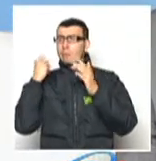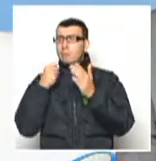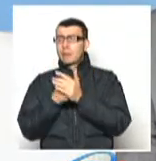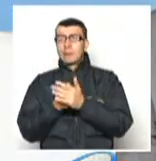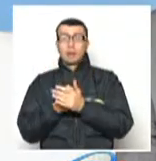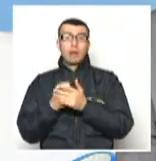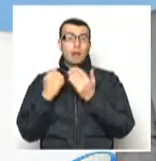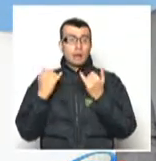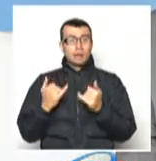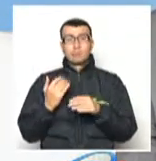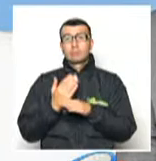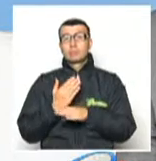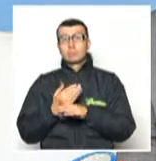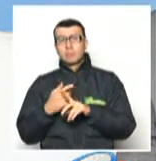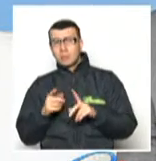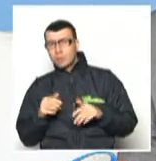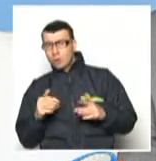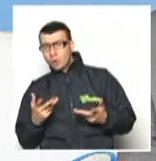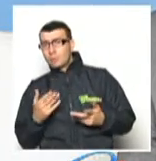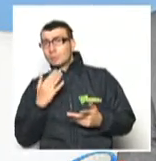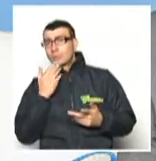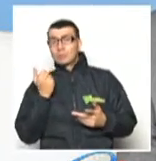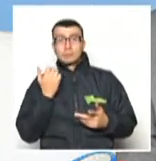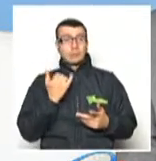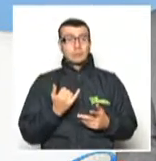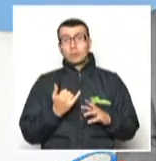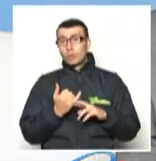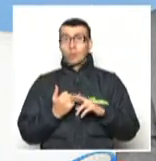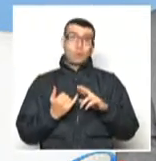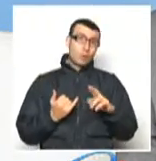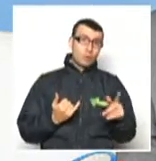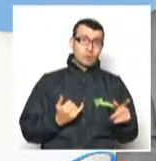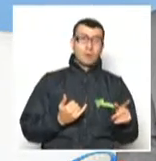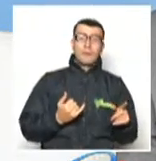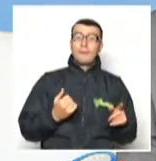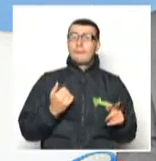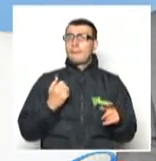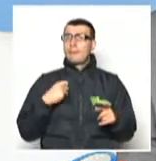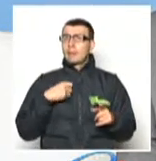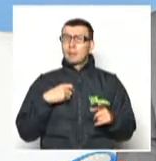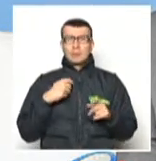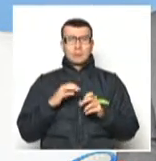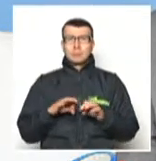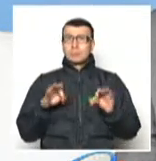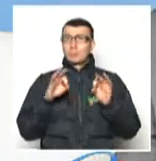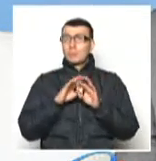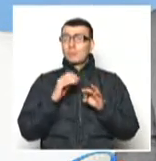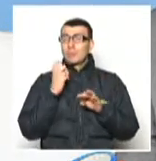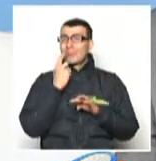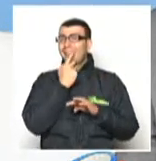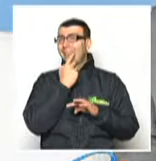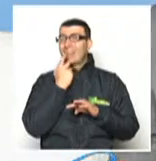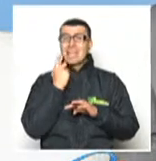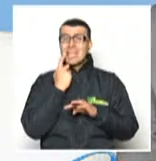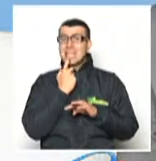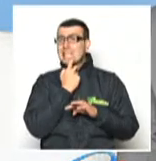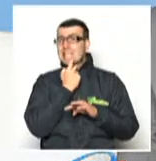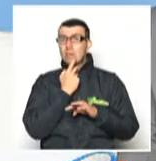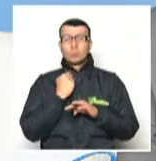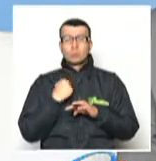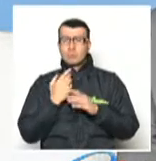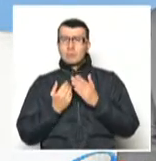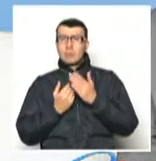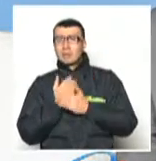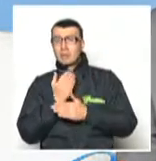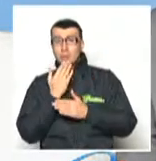cara hoy en día se maneja más que todo desde la cirugía maxilofacial, porque la cara tiene un pilar muy importante, que son los dientes. Entonces, para usted empezar a cuadrar la